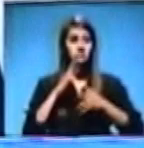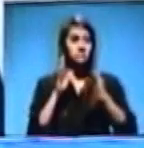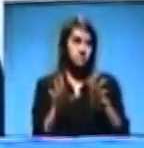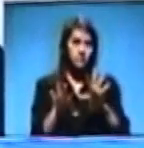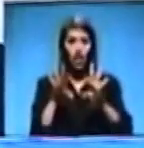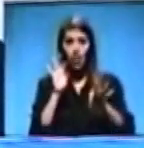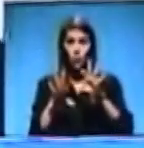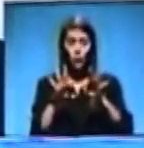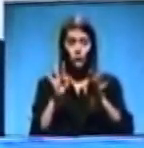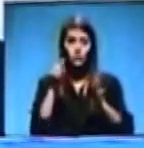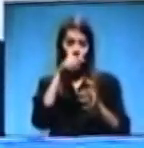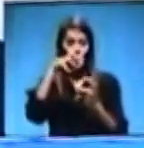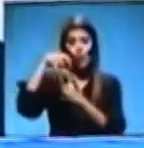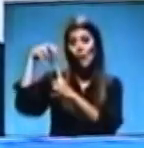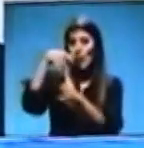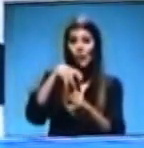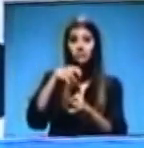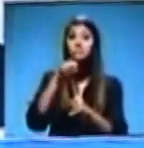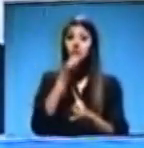hongos son comestibles